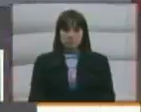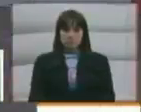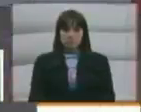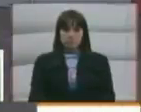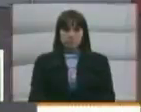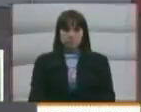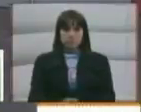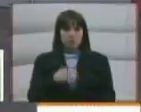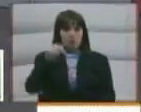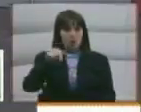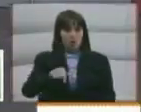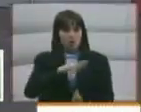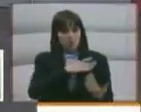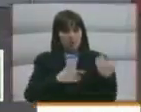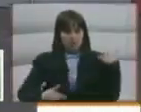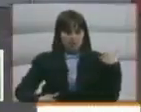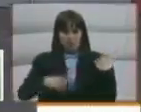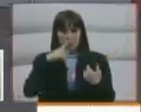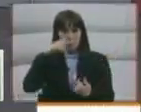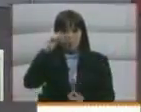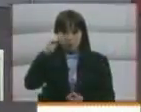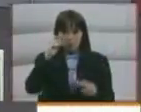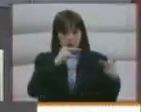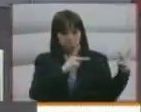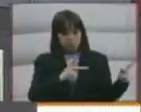Hoy el presidente Nicolás Maduro les recibió.